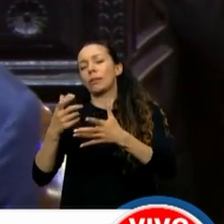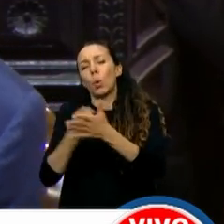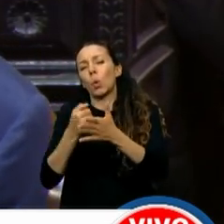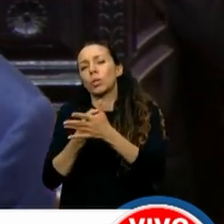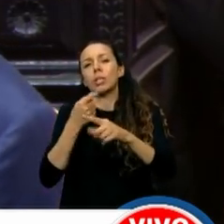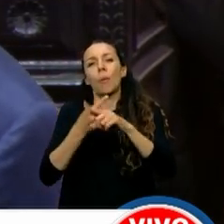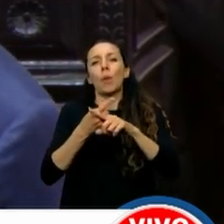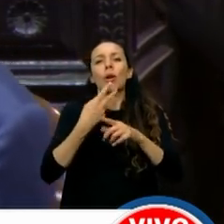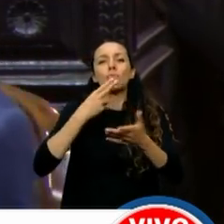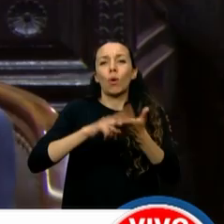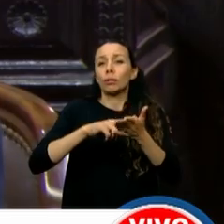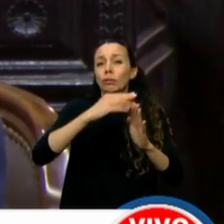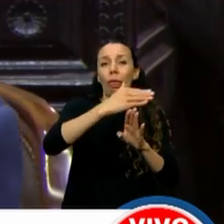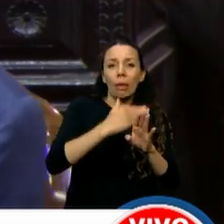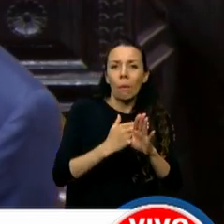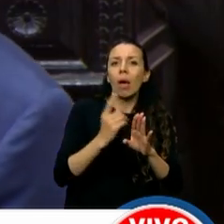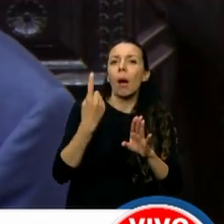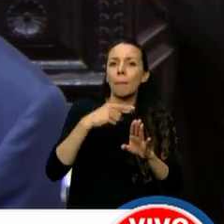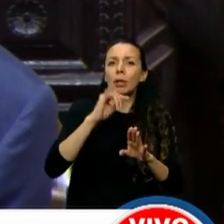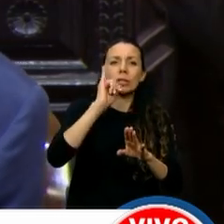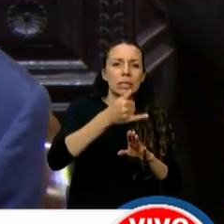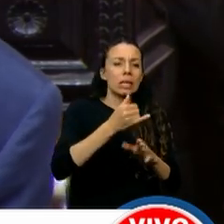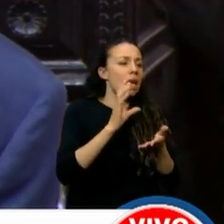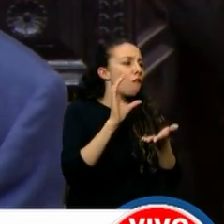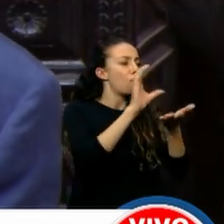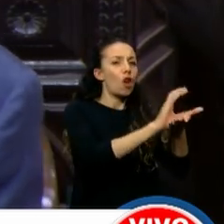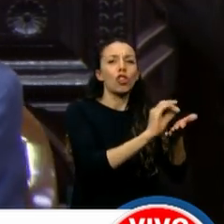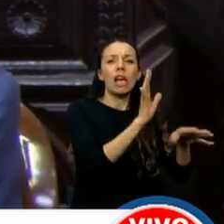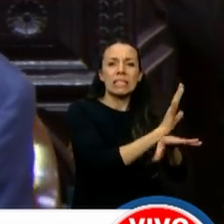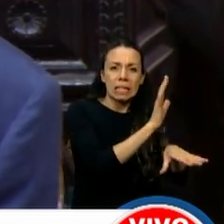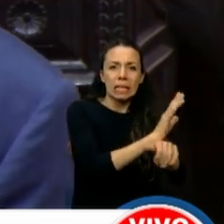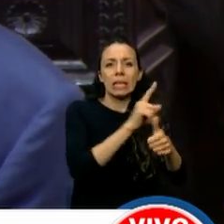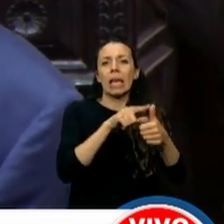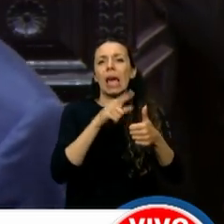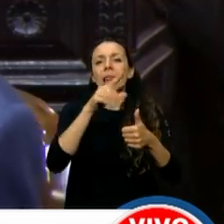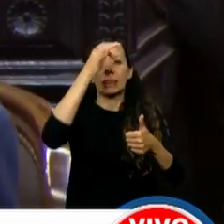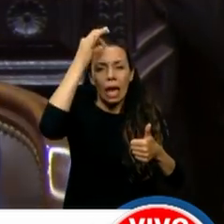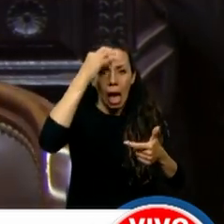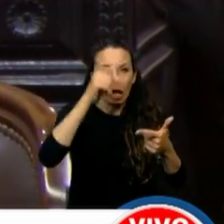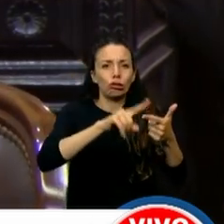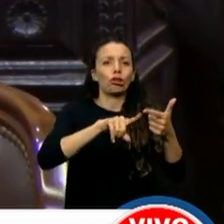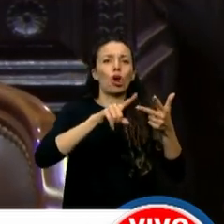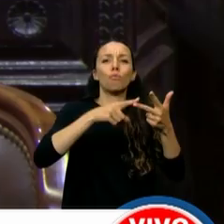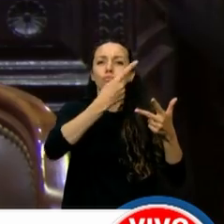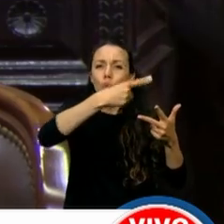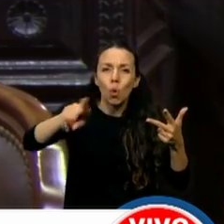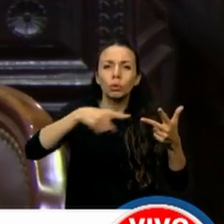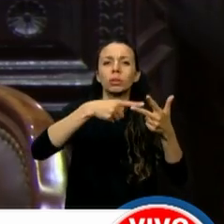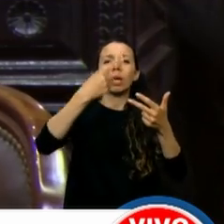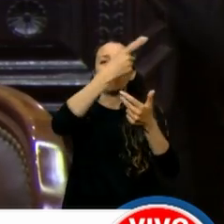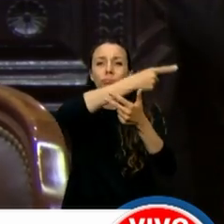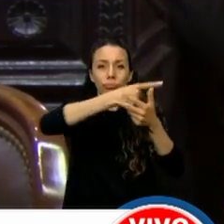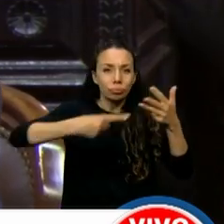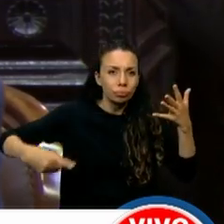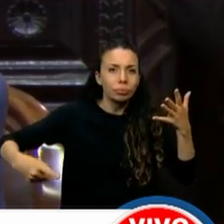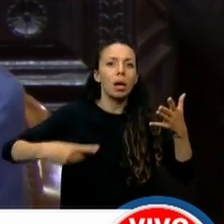quitarle los fondos al cine al teatro a la música a los medios comunitarios pero